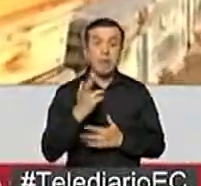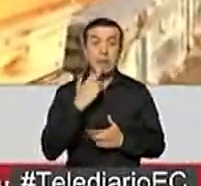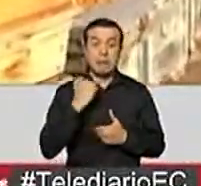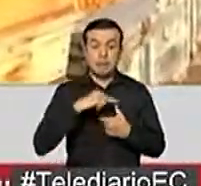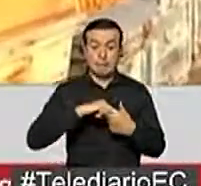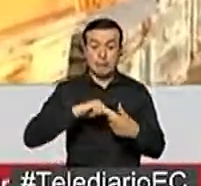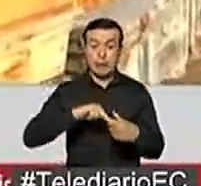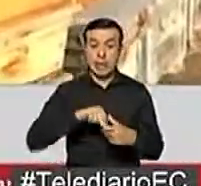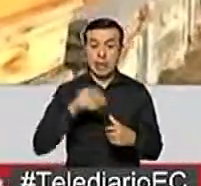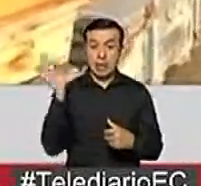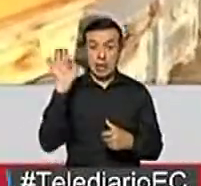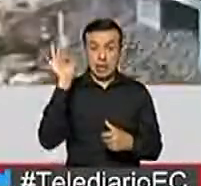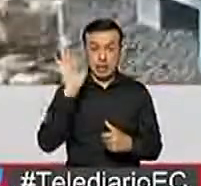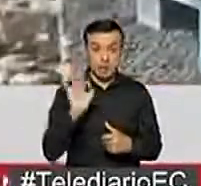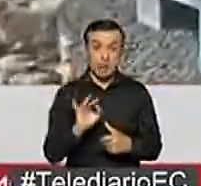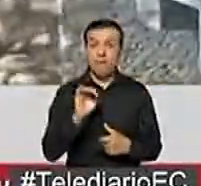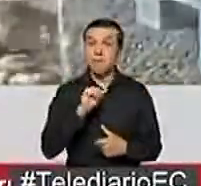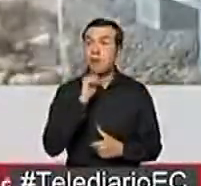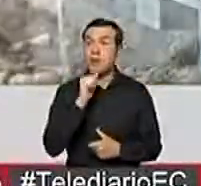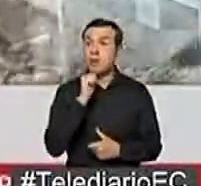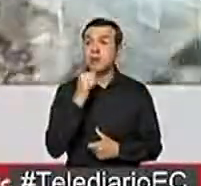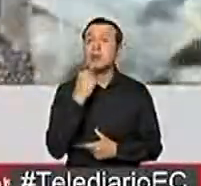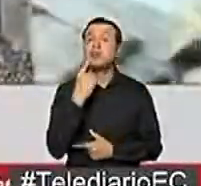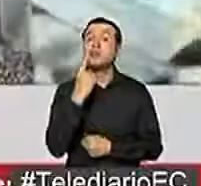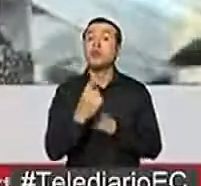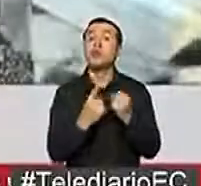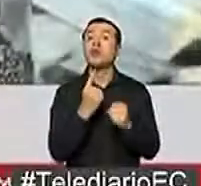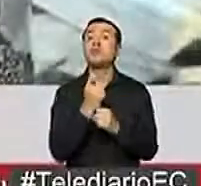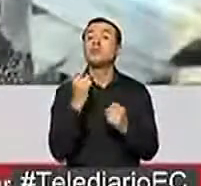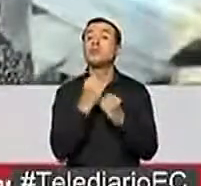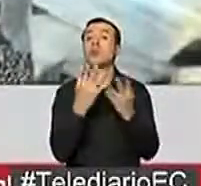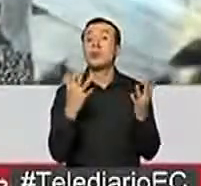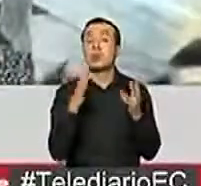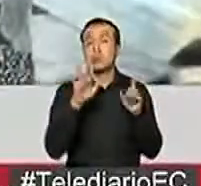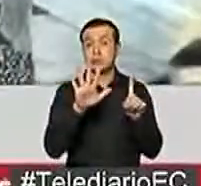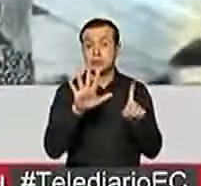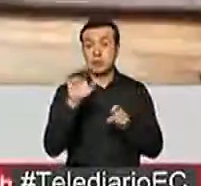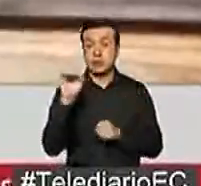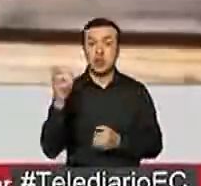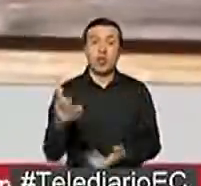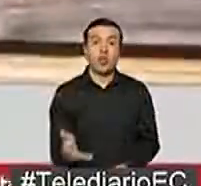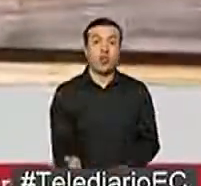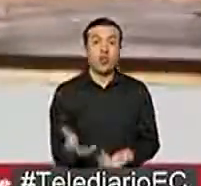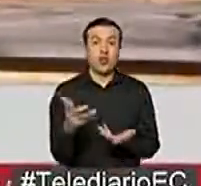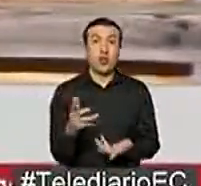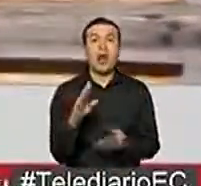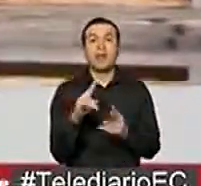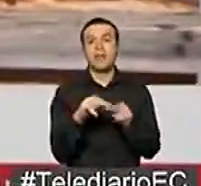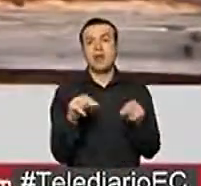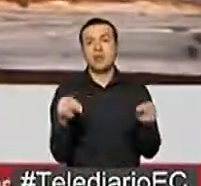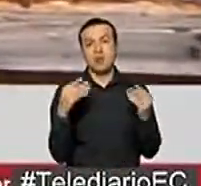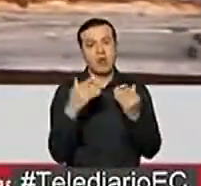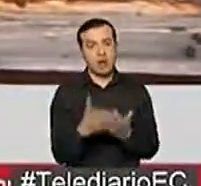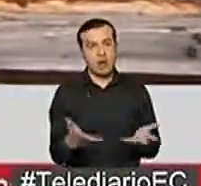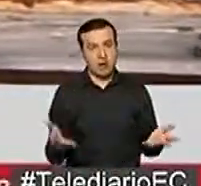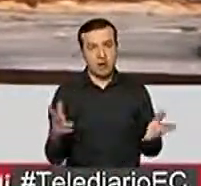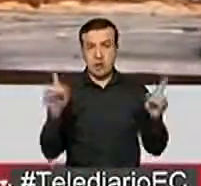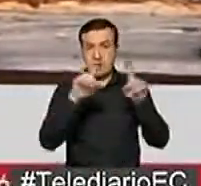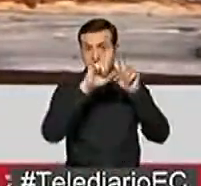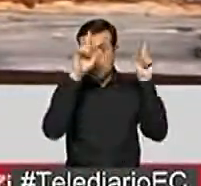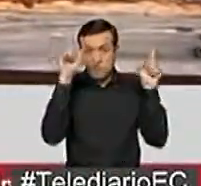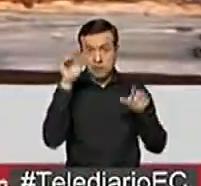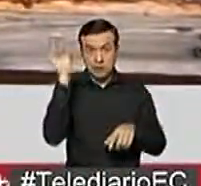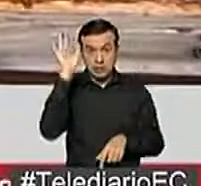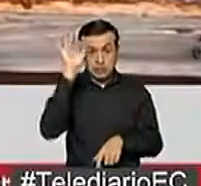miel de abeja es alta, pues se estima que anualmente se necesitan 600 toneladas de este producto natural, mientras que la empresa